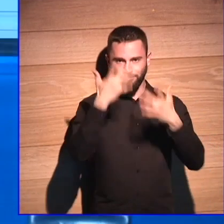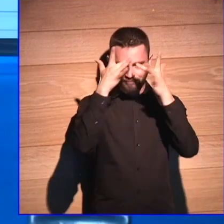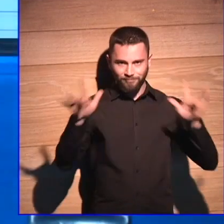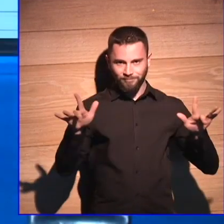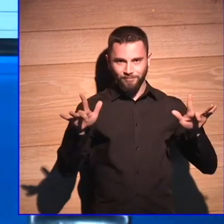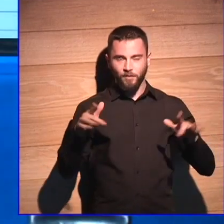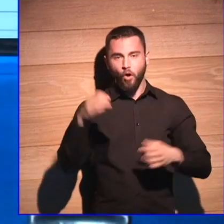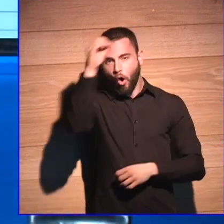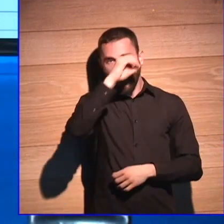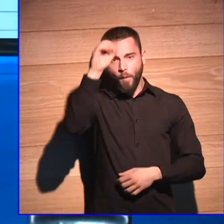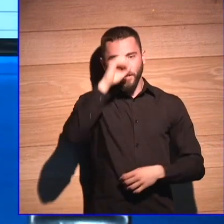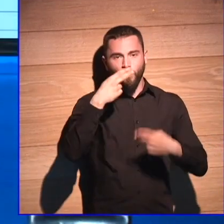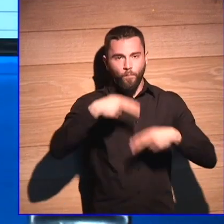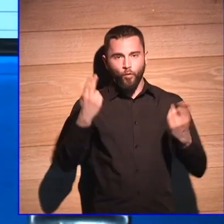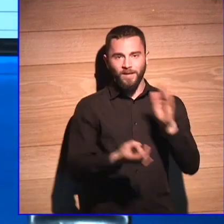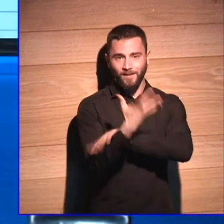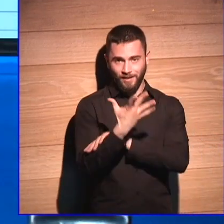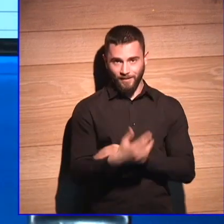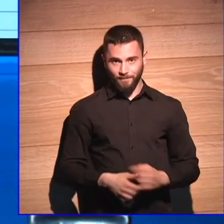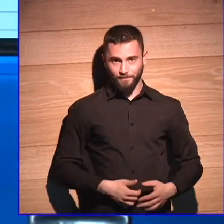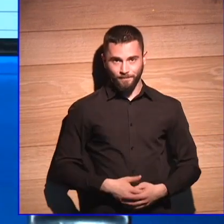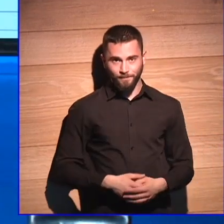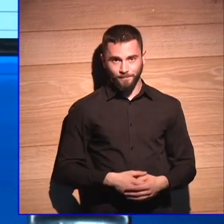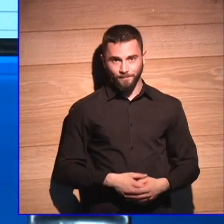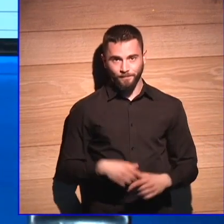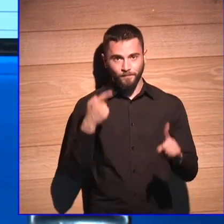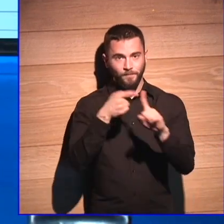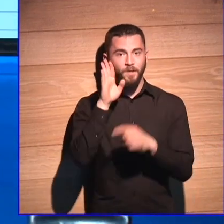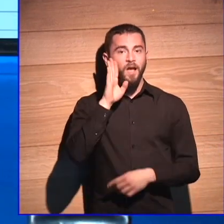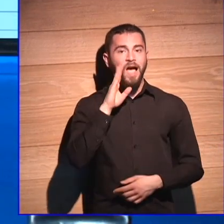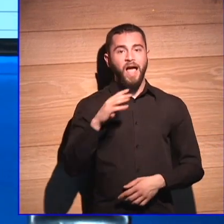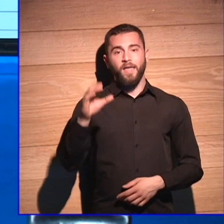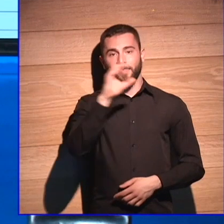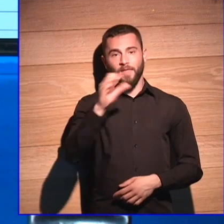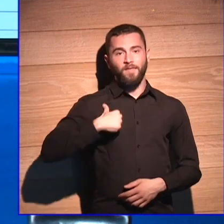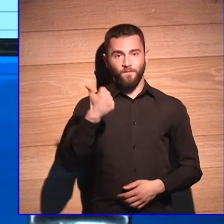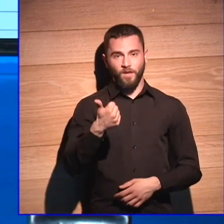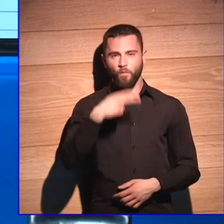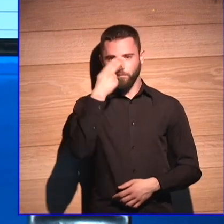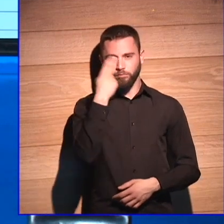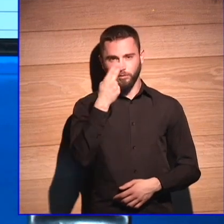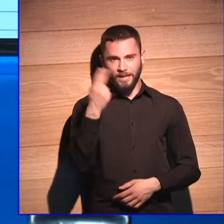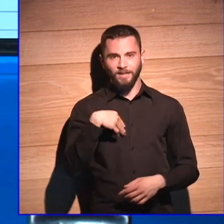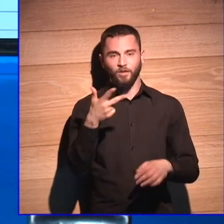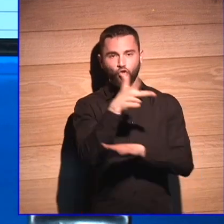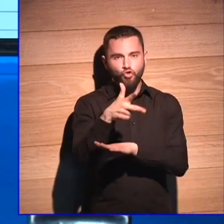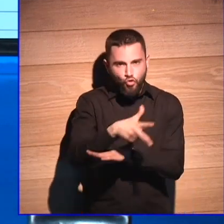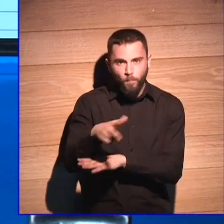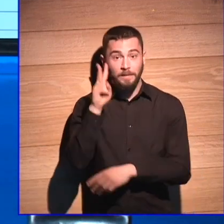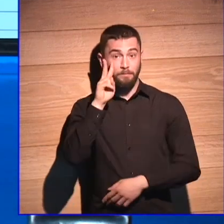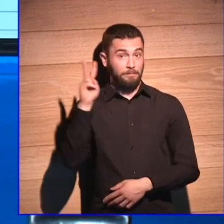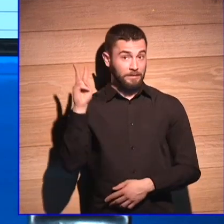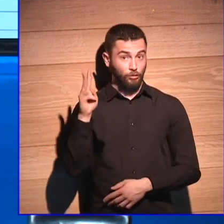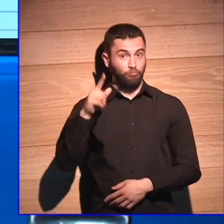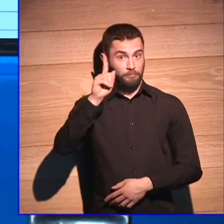en crear opinión pública. Y para ello la ciencia ficción es muy interesante. Bueno, los documentales que hemos visto